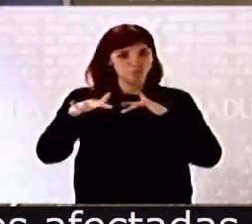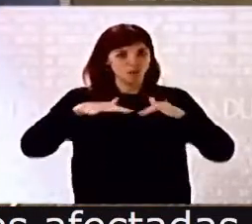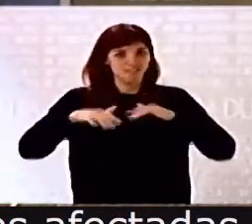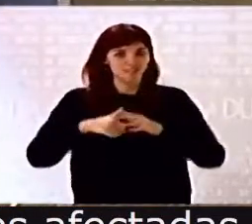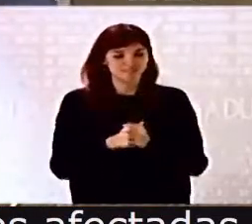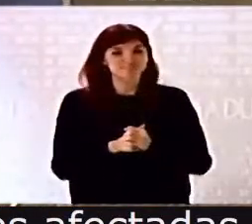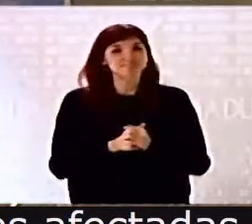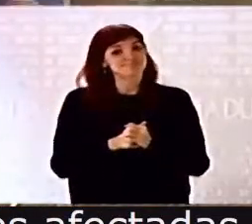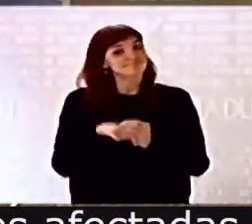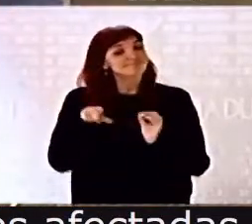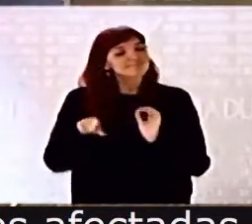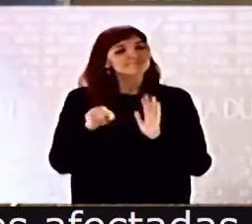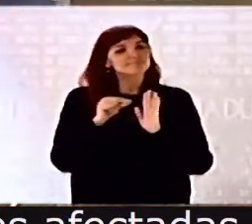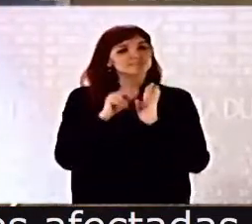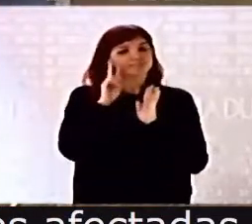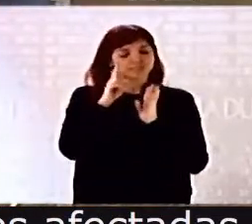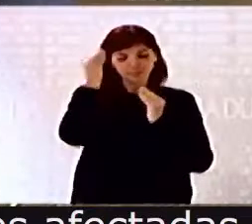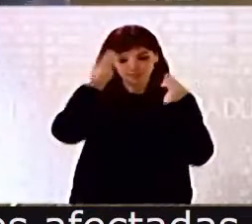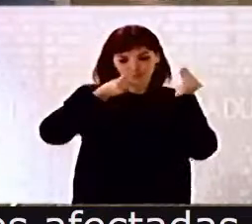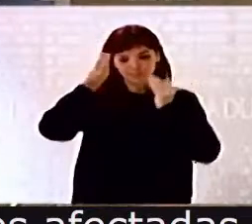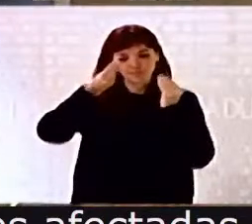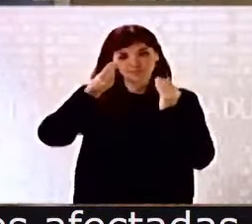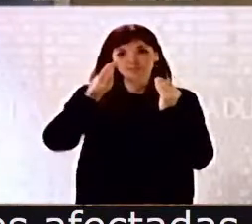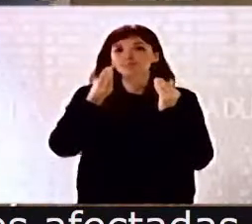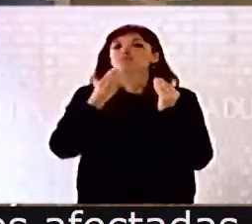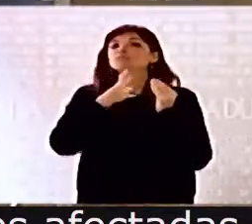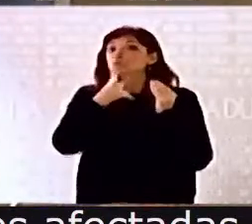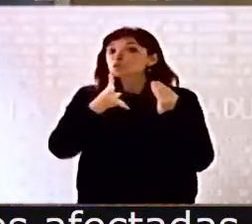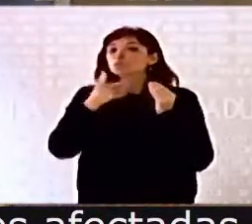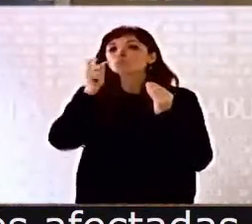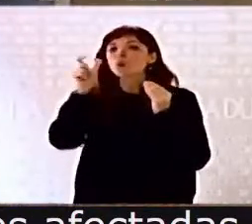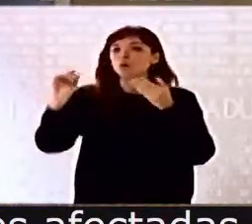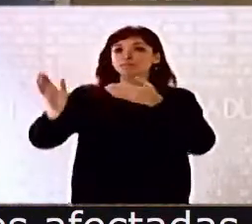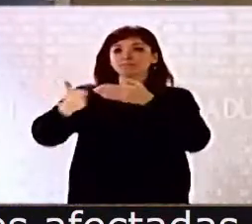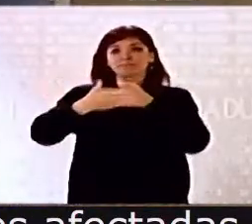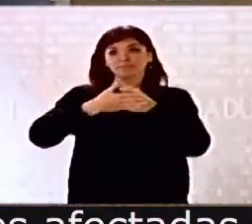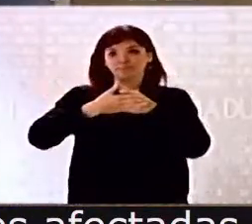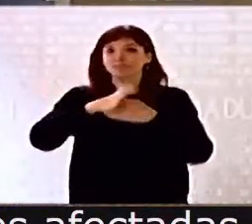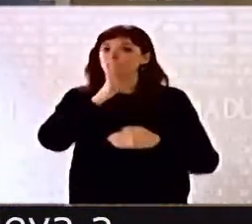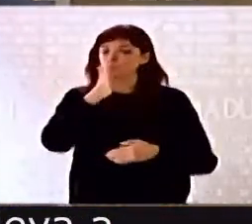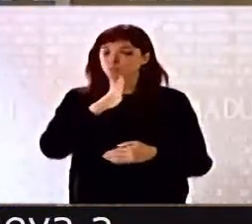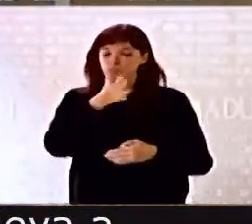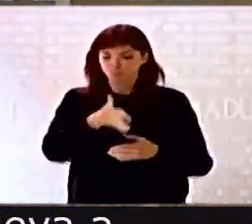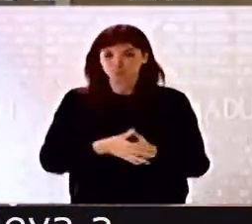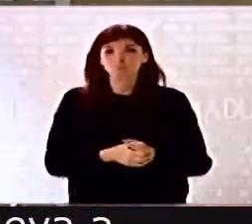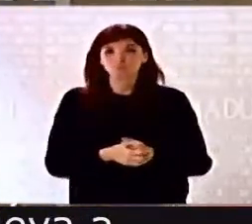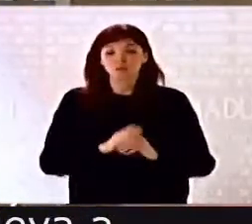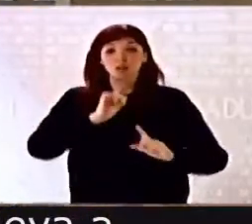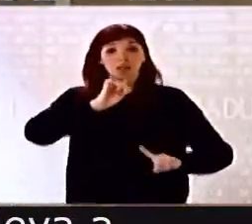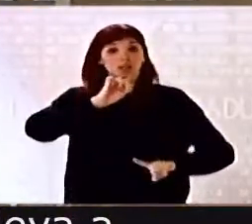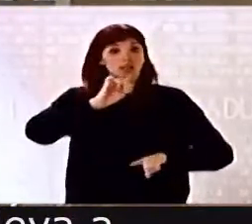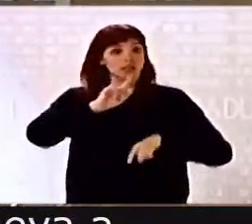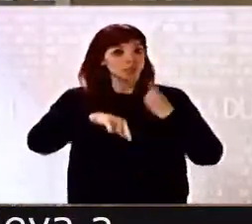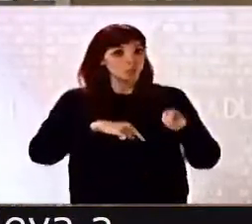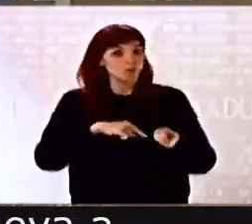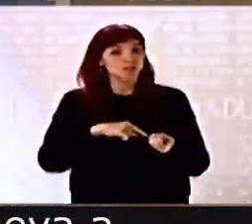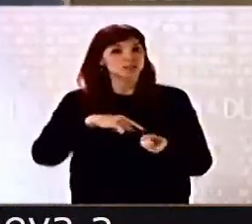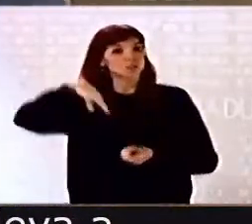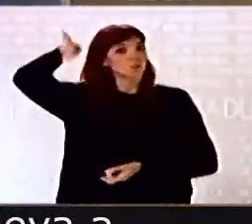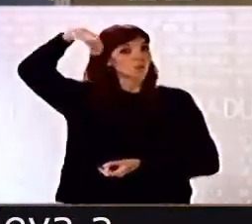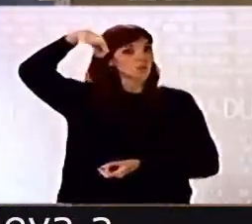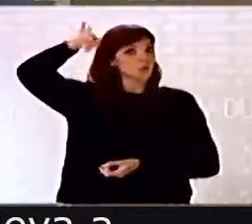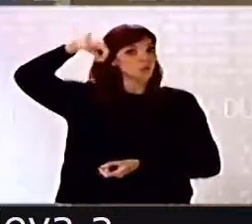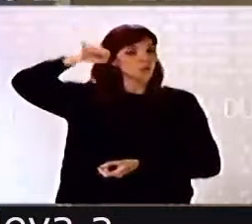Ese es uno de los criterios que nos lleva a recomendar medidas perimetrales, de aislamiento perimetral. Y luego, el único caso que se